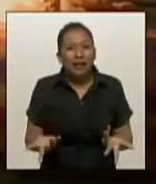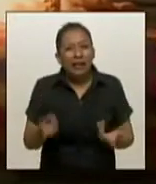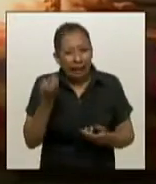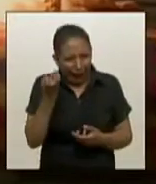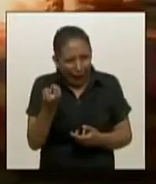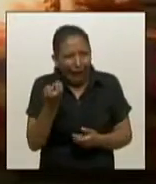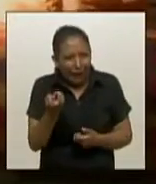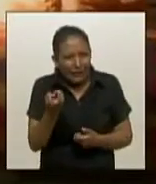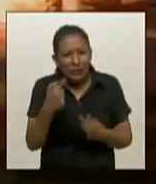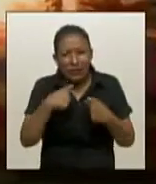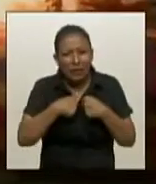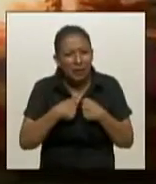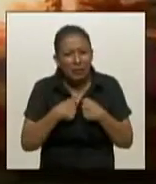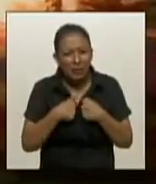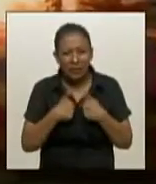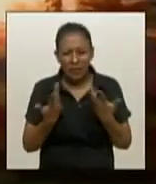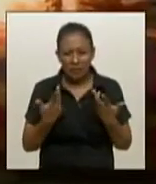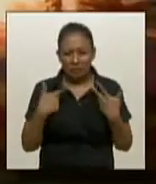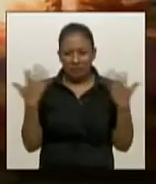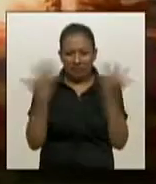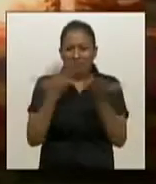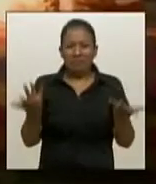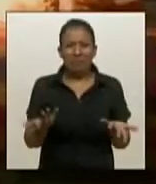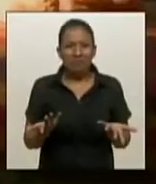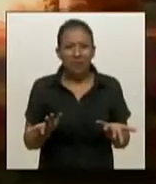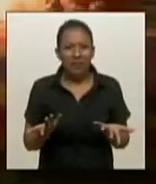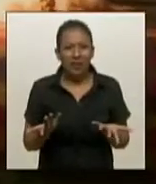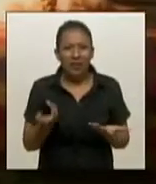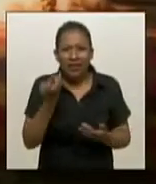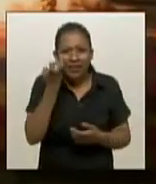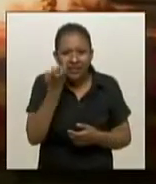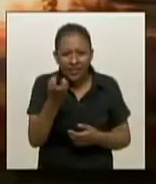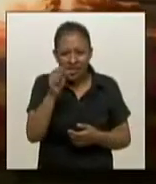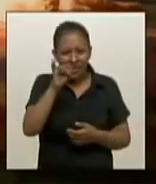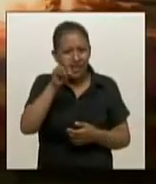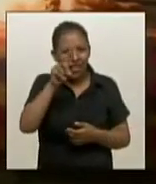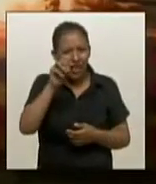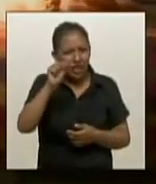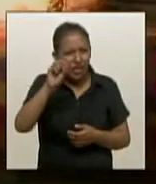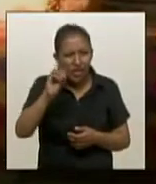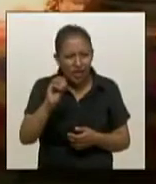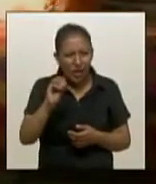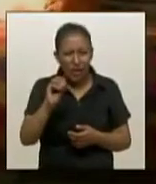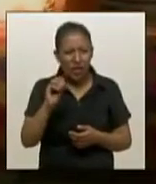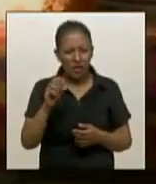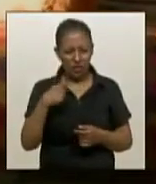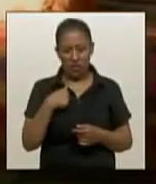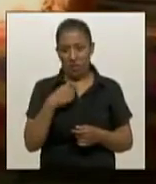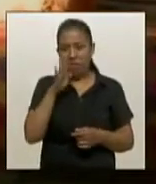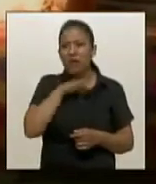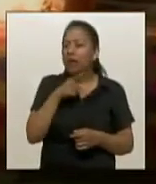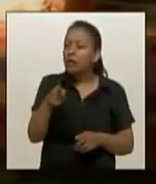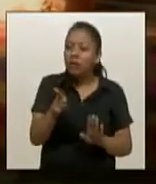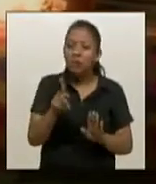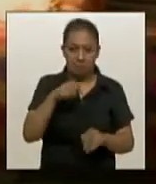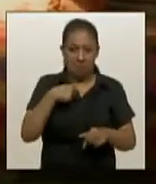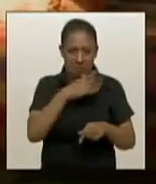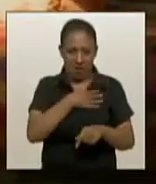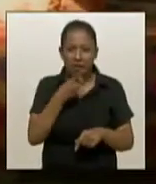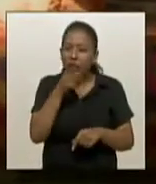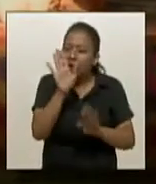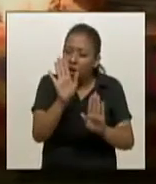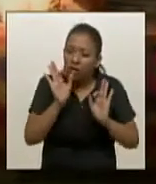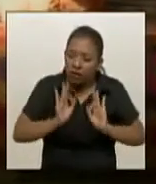eso a mí me impacta, ¿no? Entonces digo, no, es que no está sidoso. Me pongo muy mal y dice, mija, cálmate, mamá, cálmate, ¿qué te